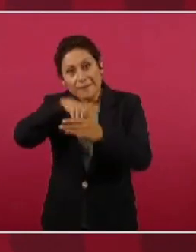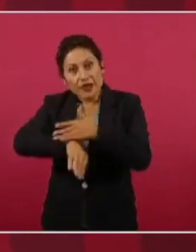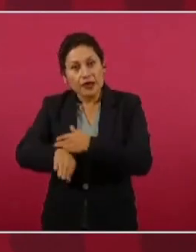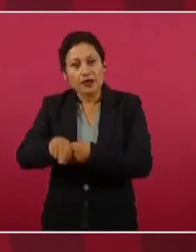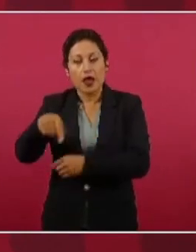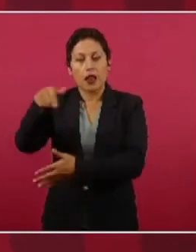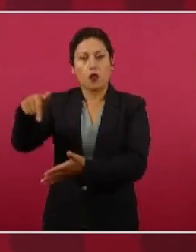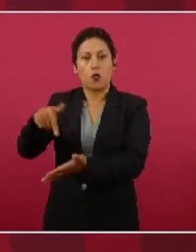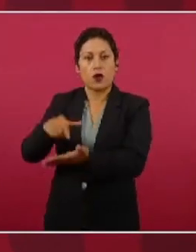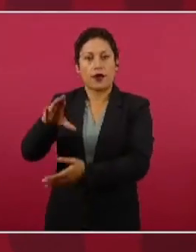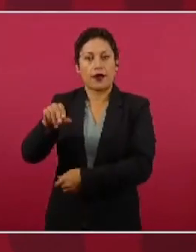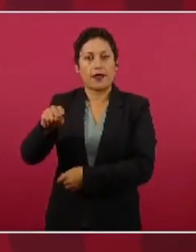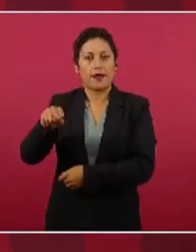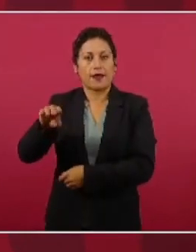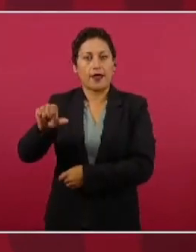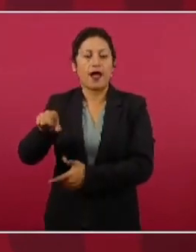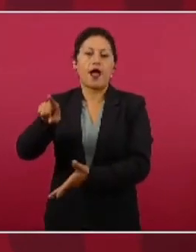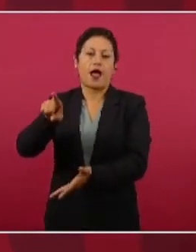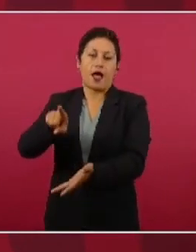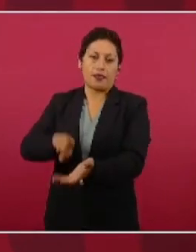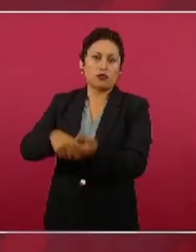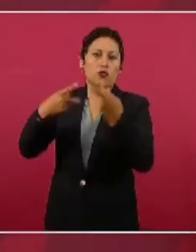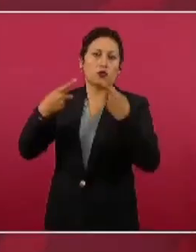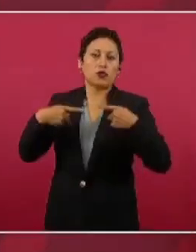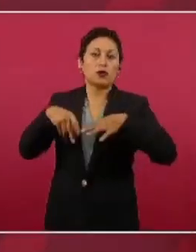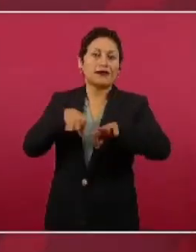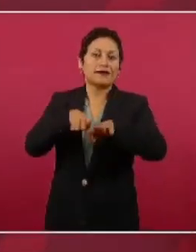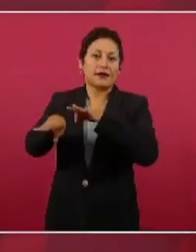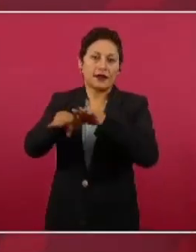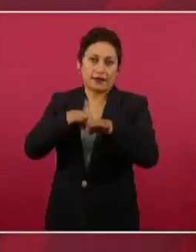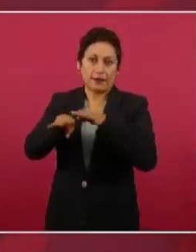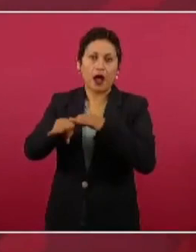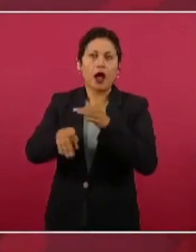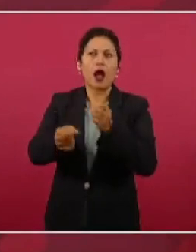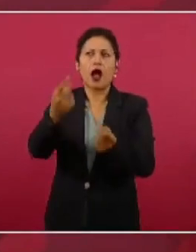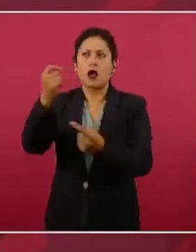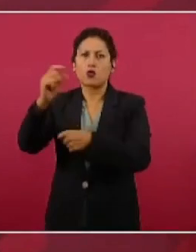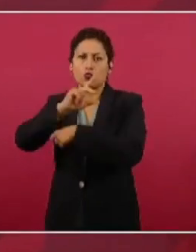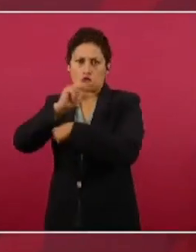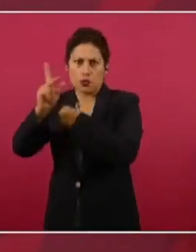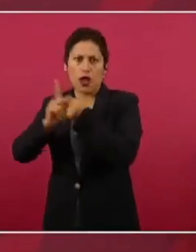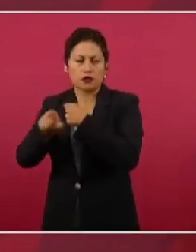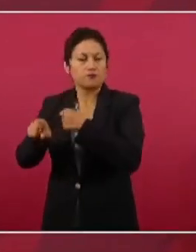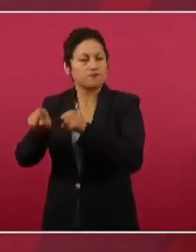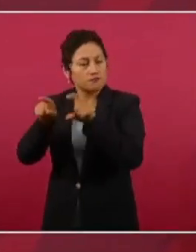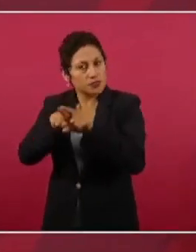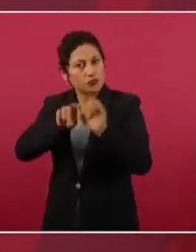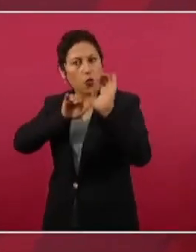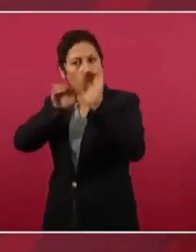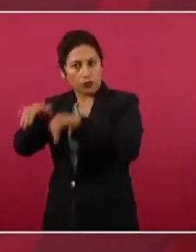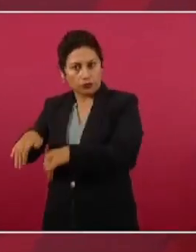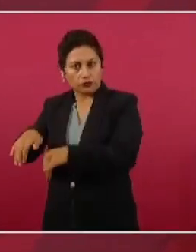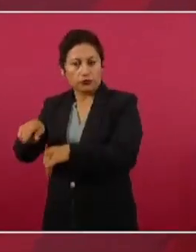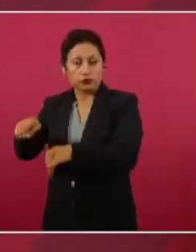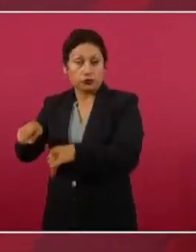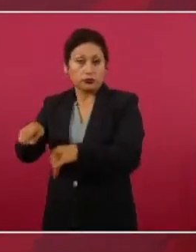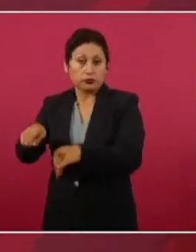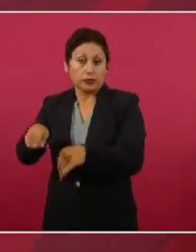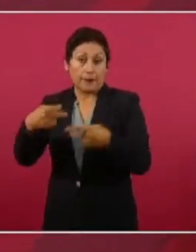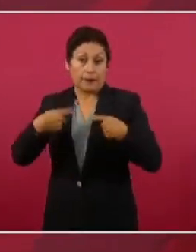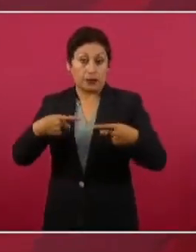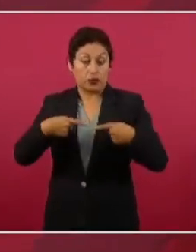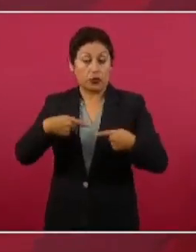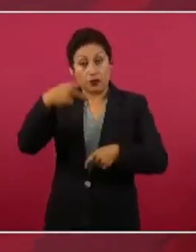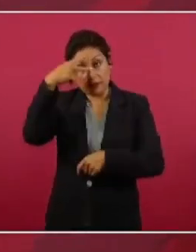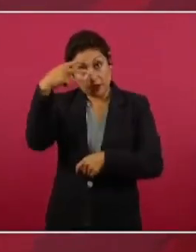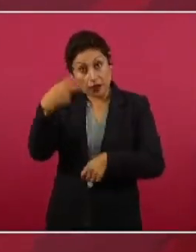tenía empleados extranjeros, desde luego que ganaban mucho más que los trabajadores mexicanos. Así era.